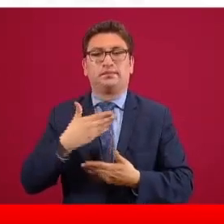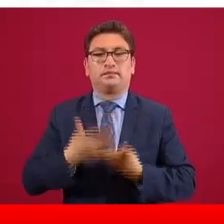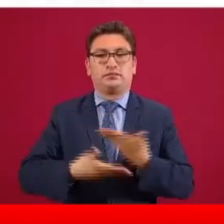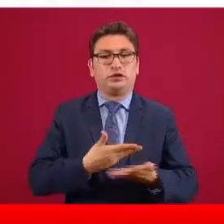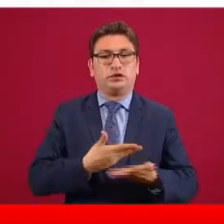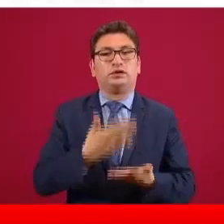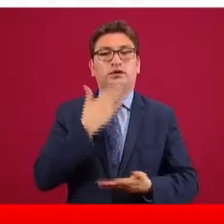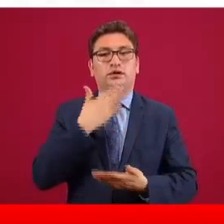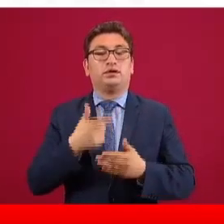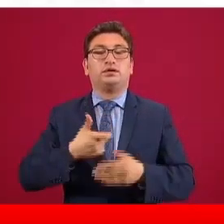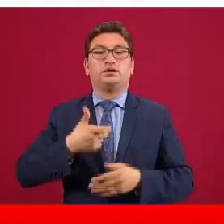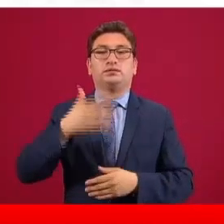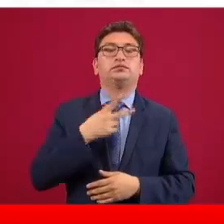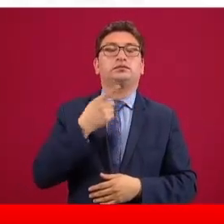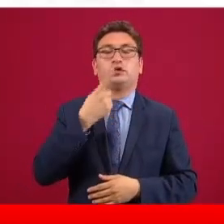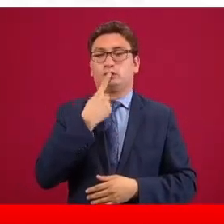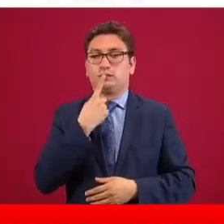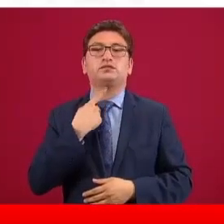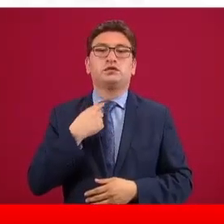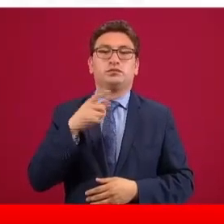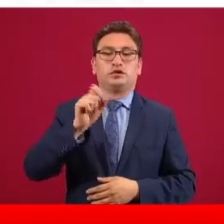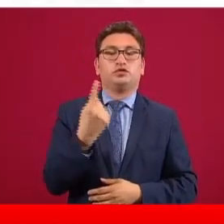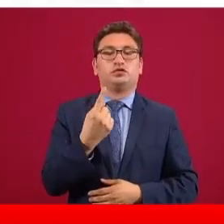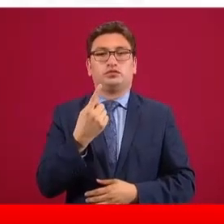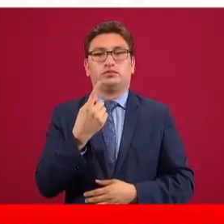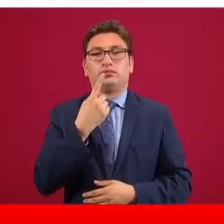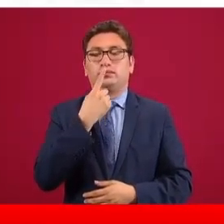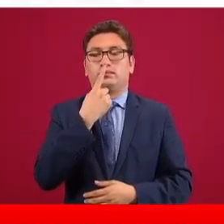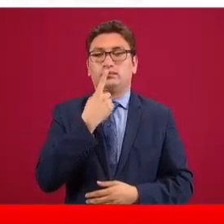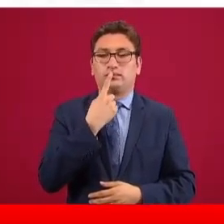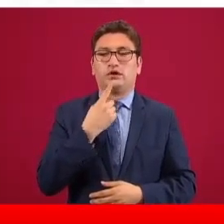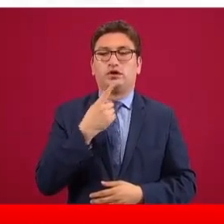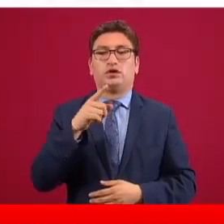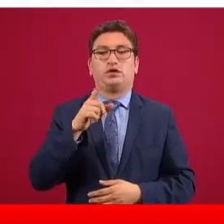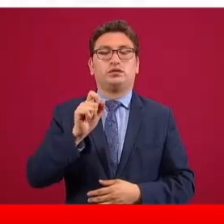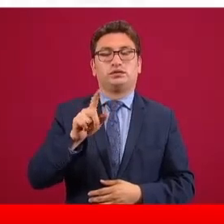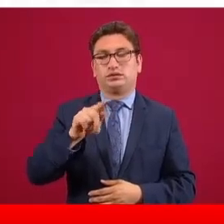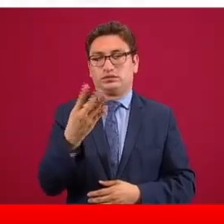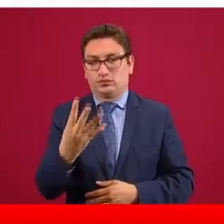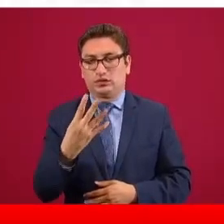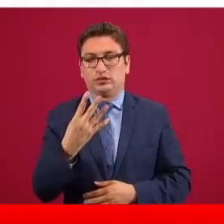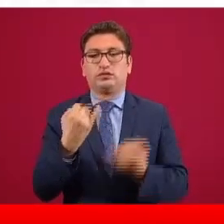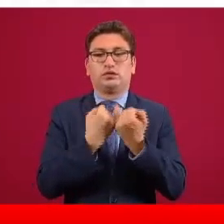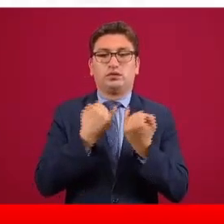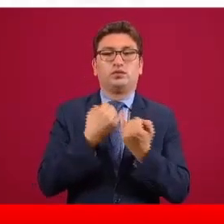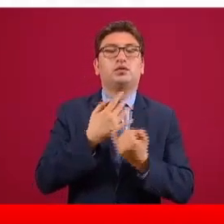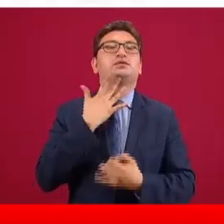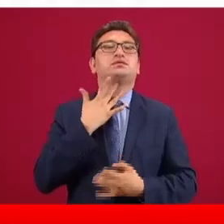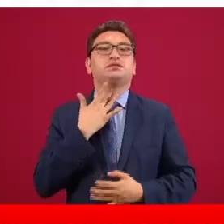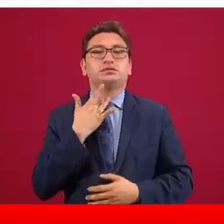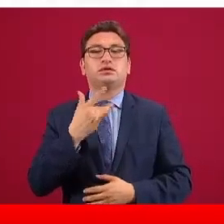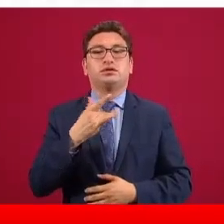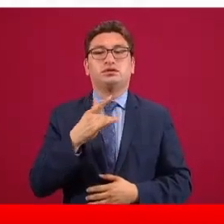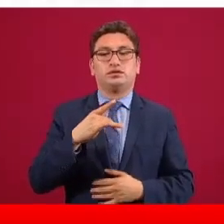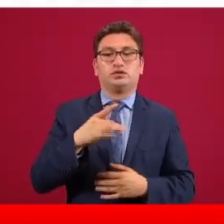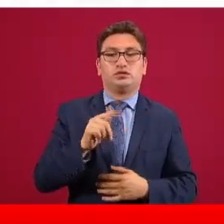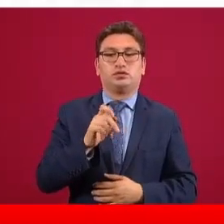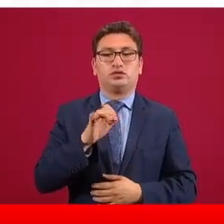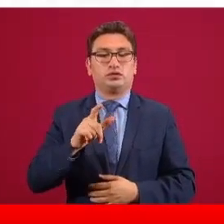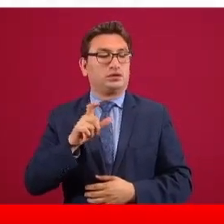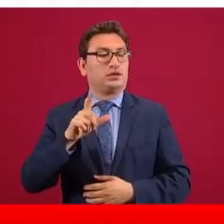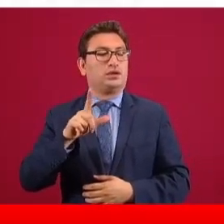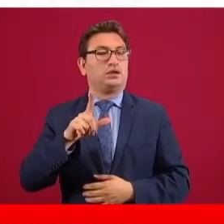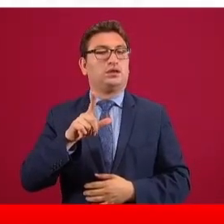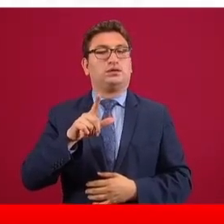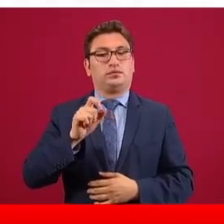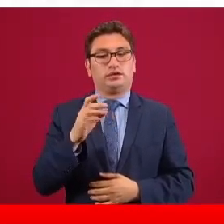premium, la más cara, 21.74, también de franquicia Pemex, Angostura, Sinaloa, y de Total, 20.99,